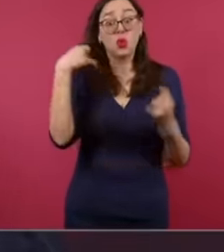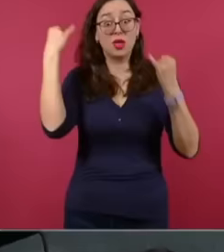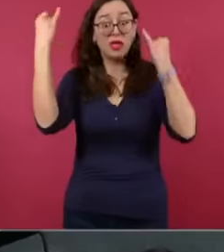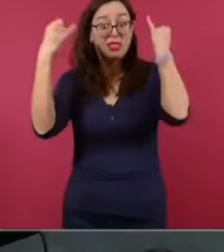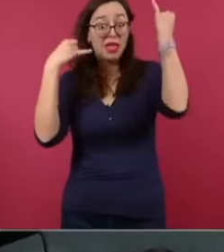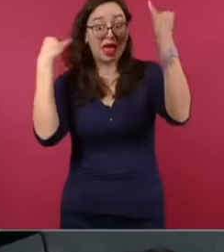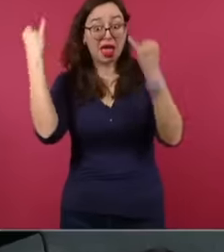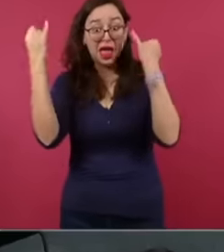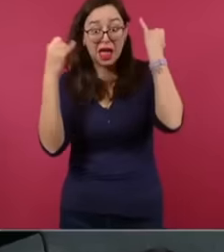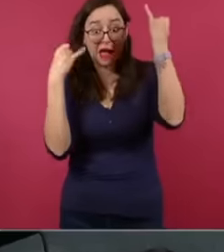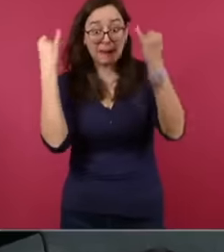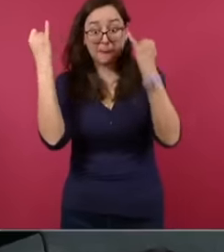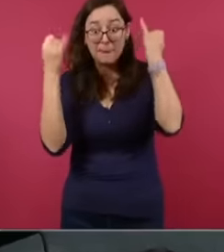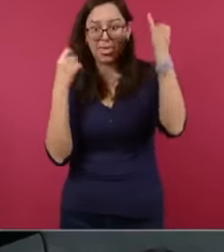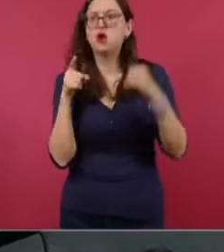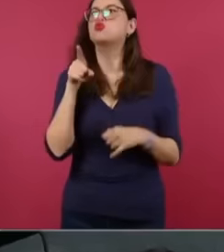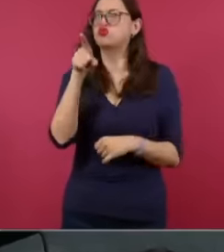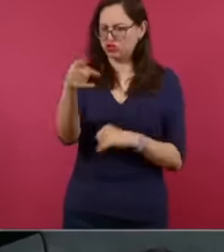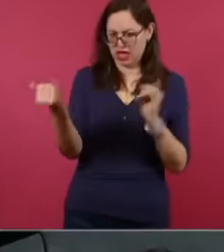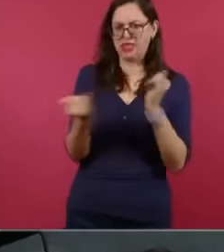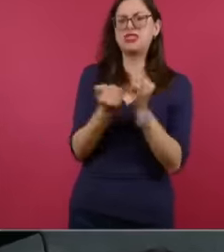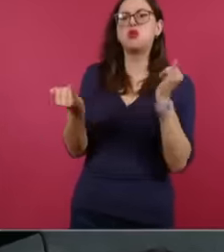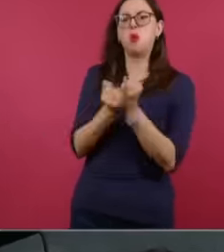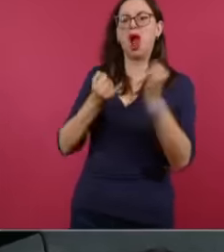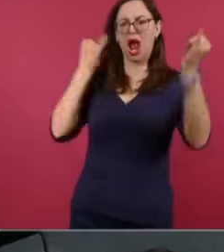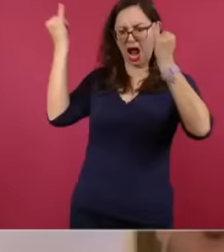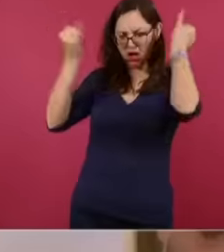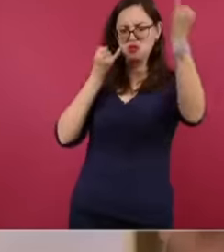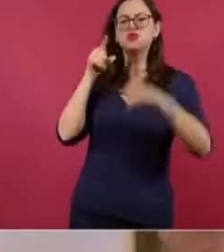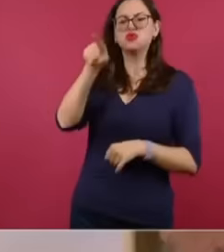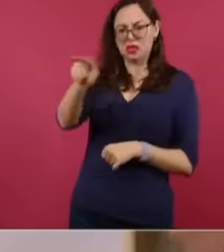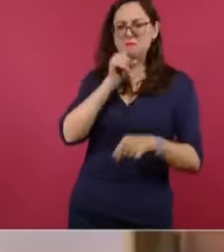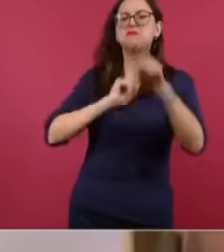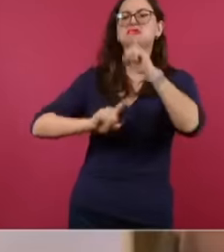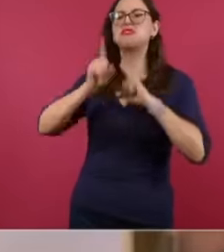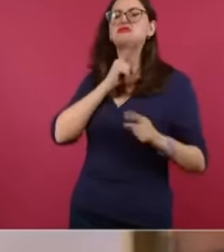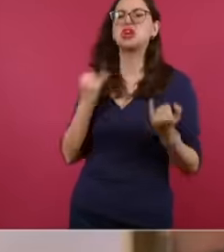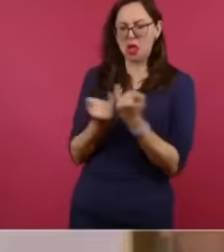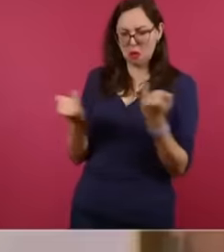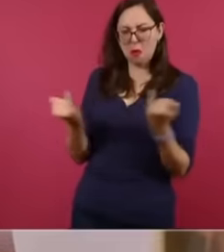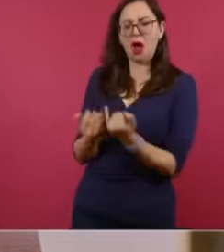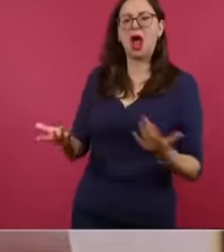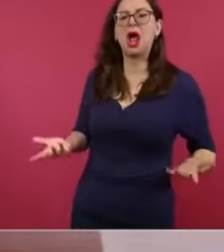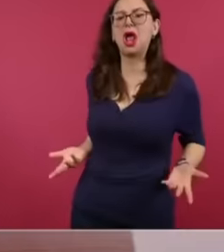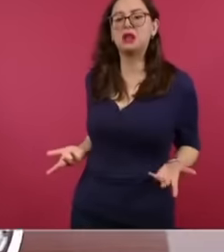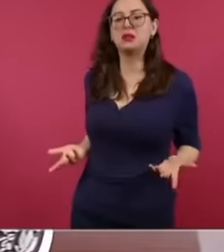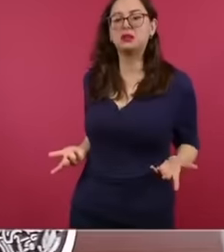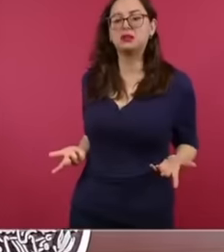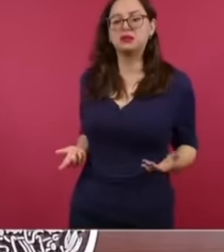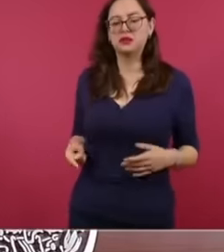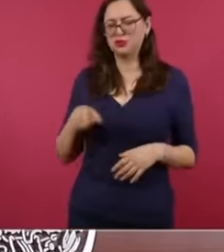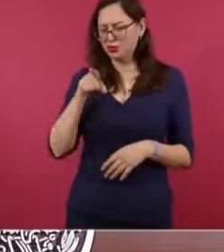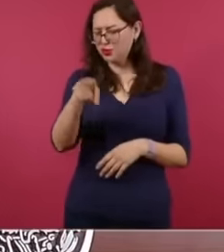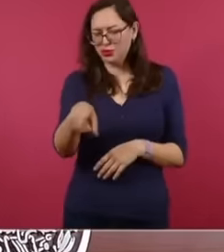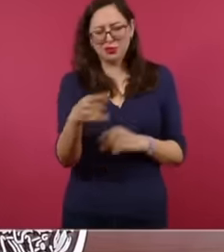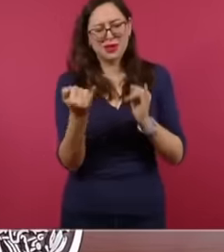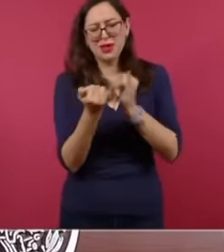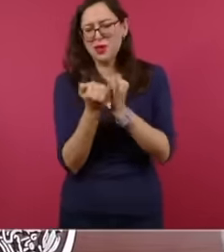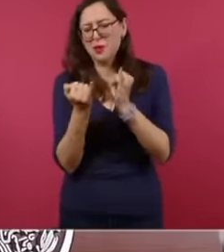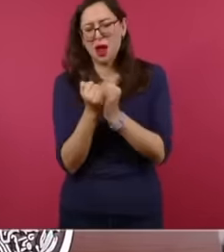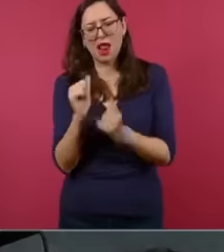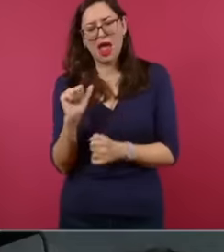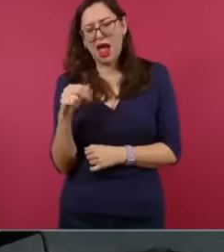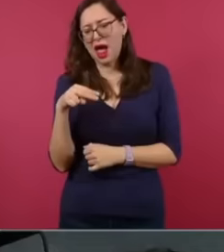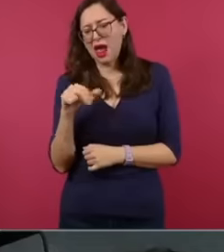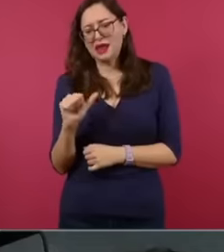¿cómo se llama esta? Así como libro. Usted hace también, para calumniar gente. Anabel. No, yo no soy como ella. Usted ¿sí? ya me dijo que